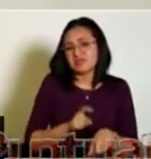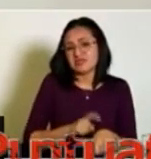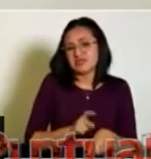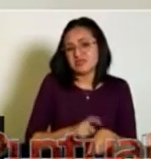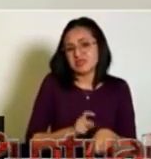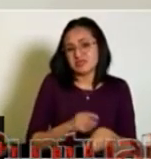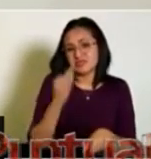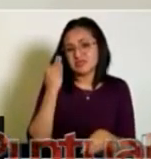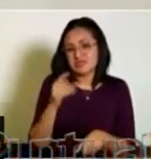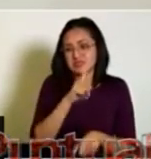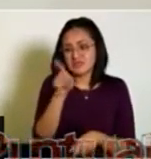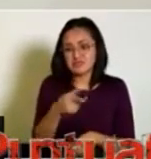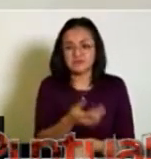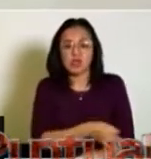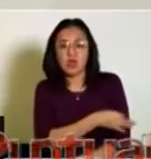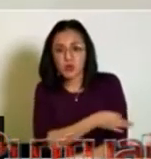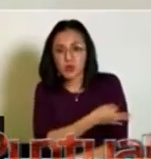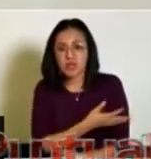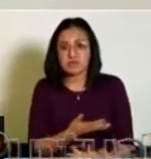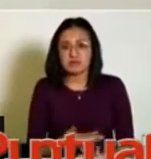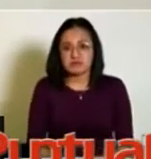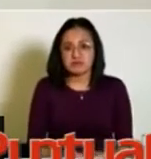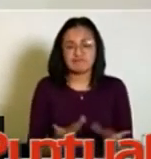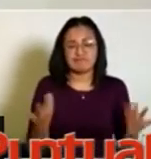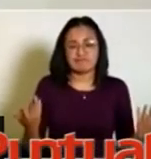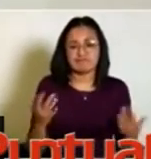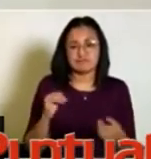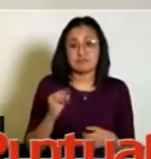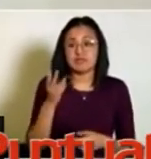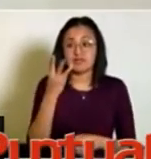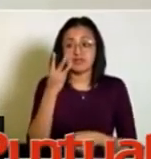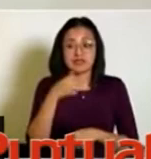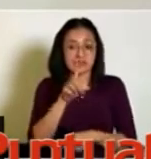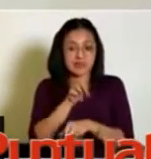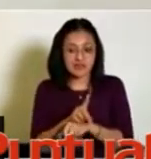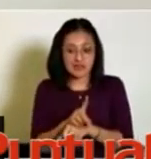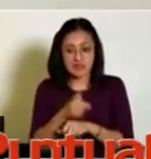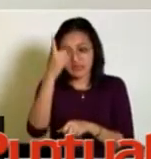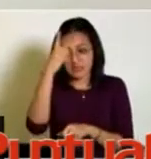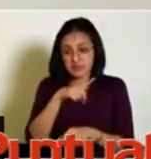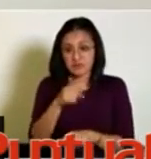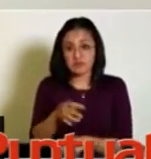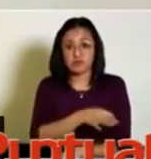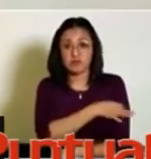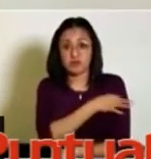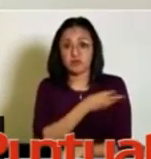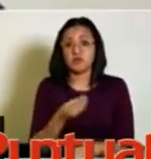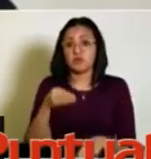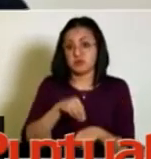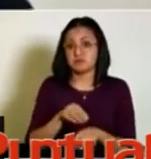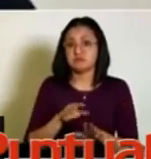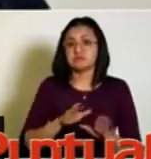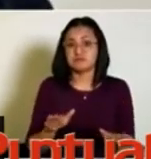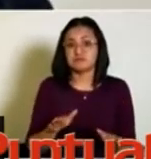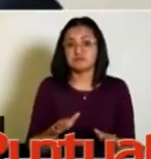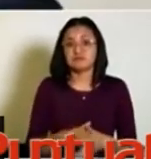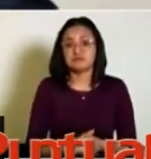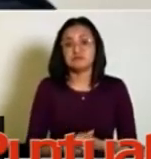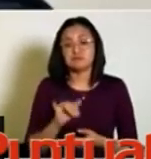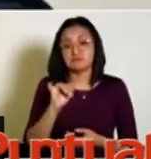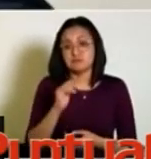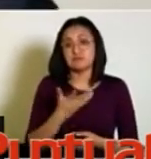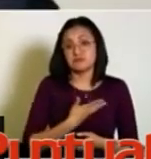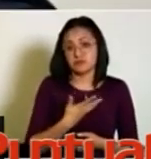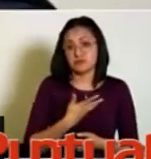la cantidad de vacuna. Tenemos 3 días para aplicarla. Sí